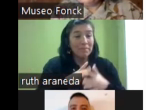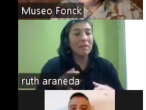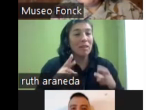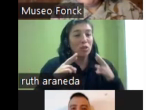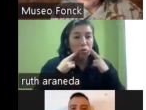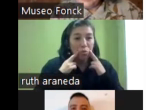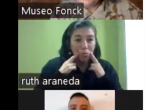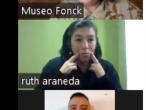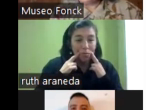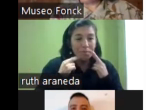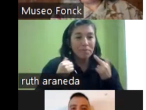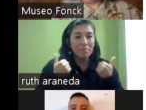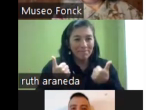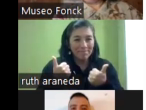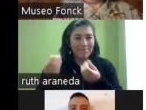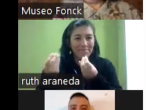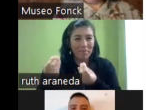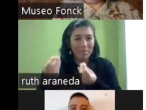Araneda. Le damos la bienvenida.